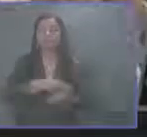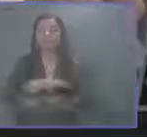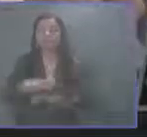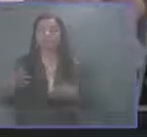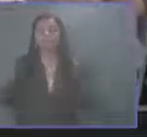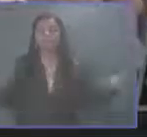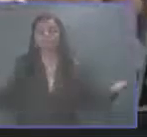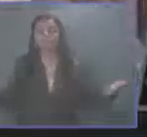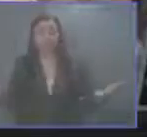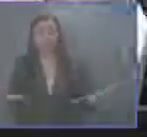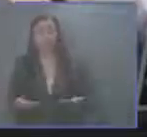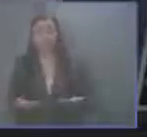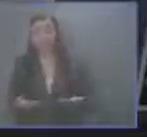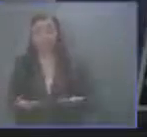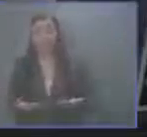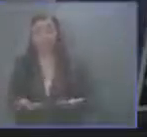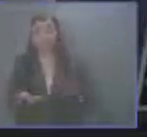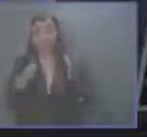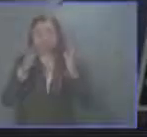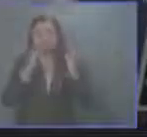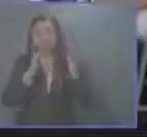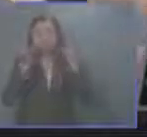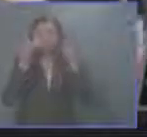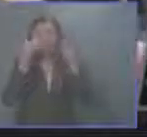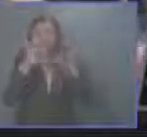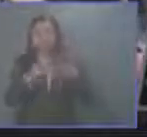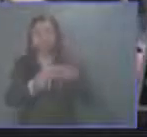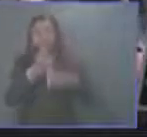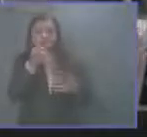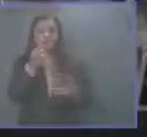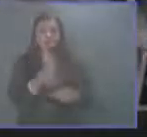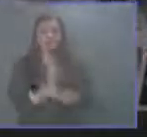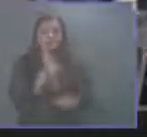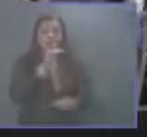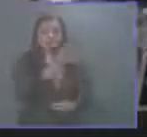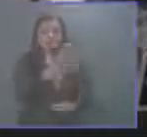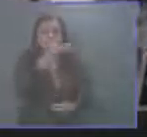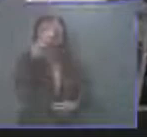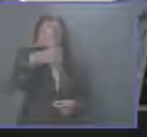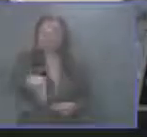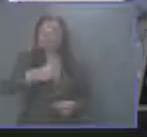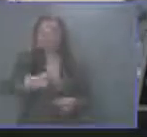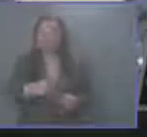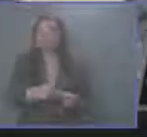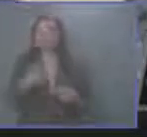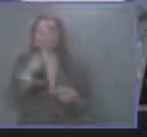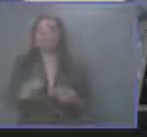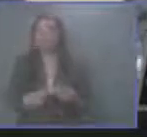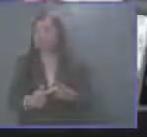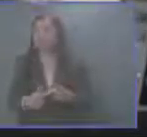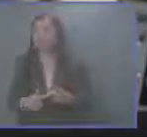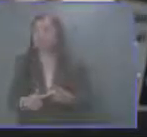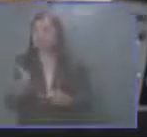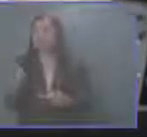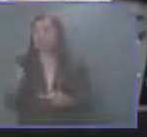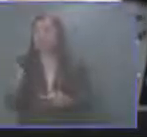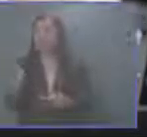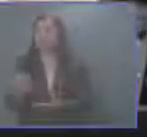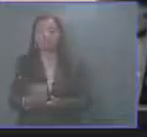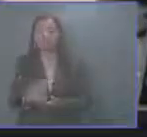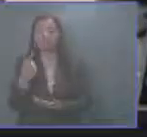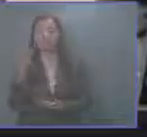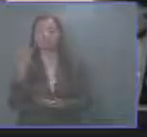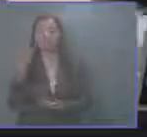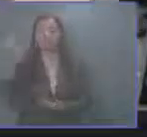manzanas tan un decreto es para bonos ya se aprueba pero ahí hay una colita que no se